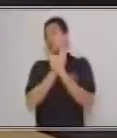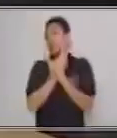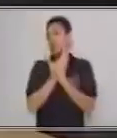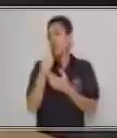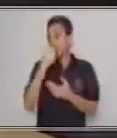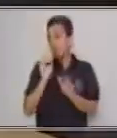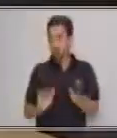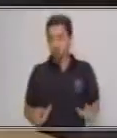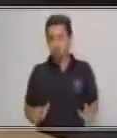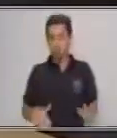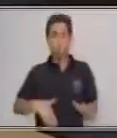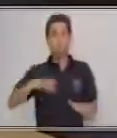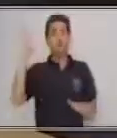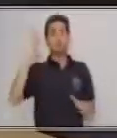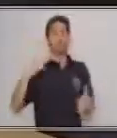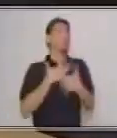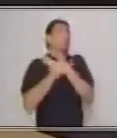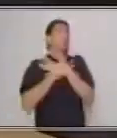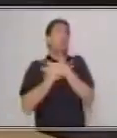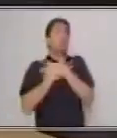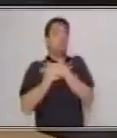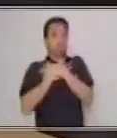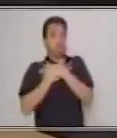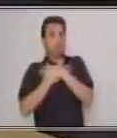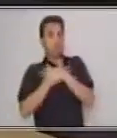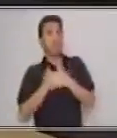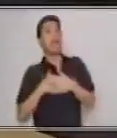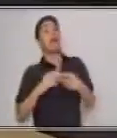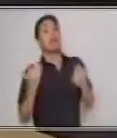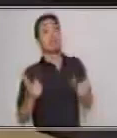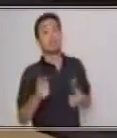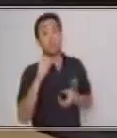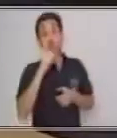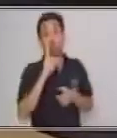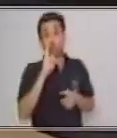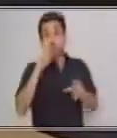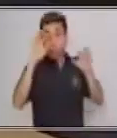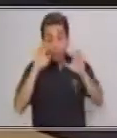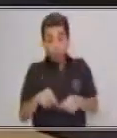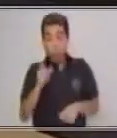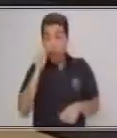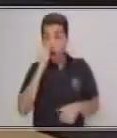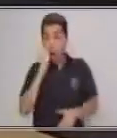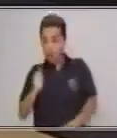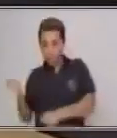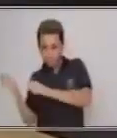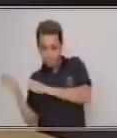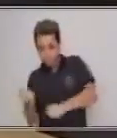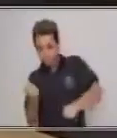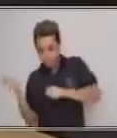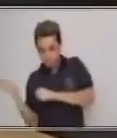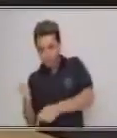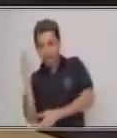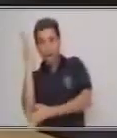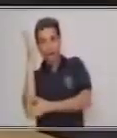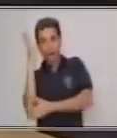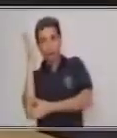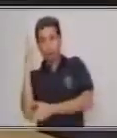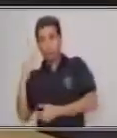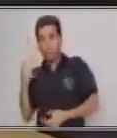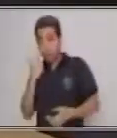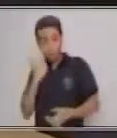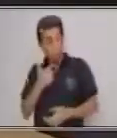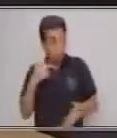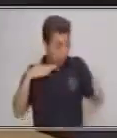y siguió corriendo mucho. El problema fue que un leñador escuchó la bulla y entró a la casa con un hacha muy grande y